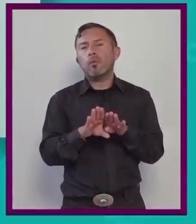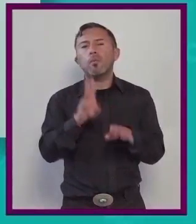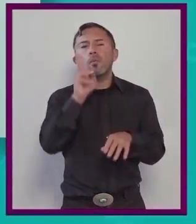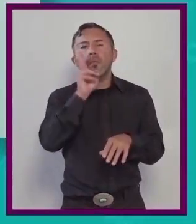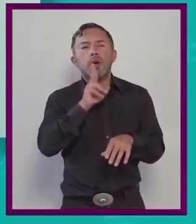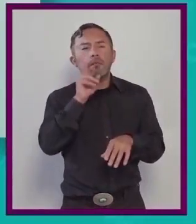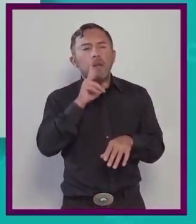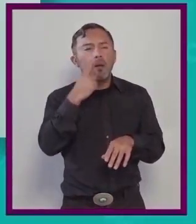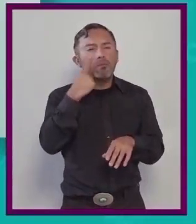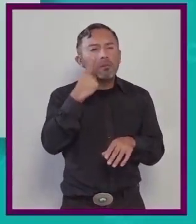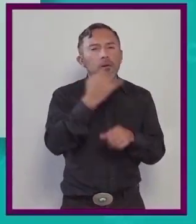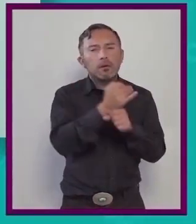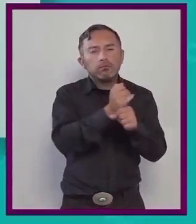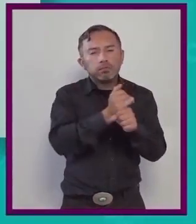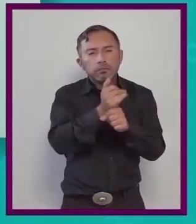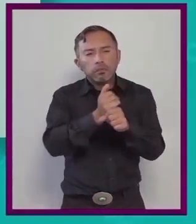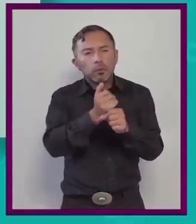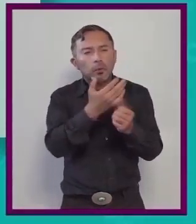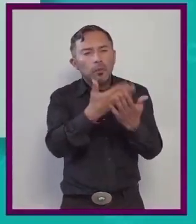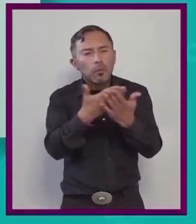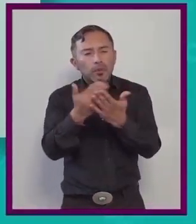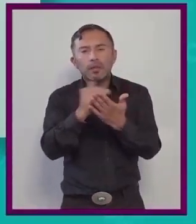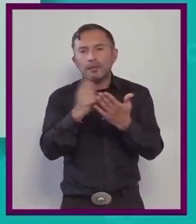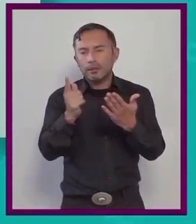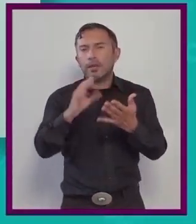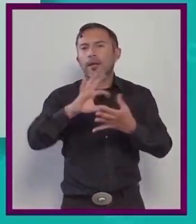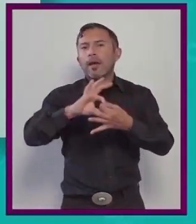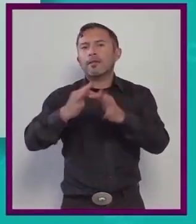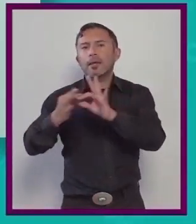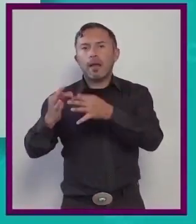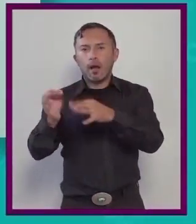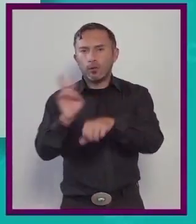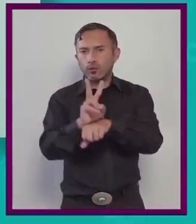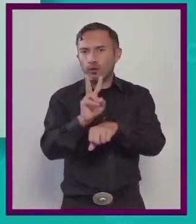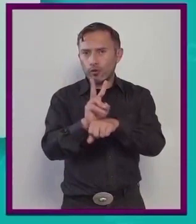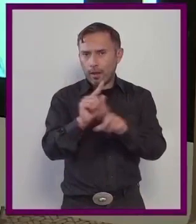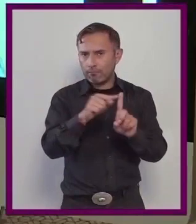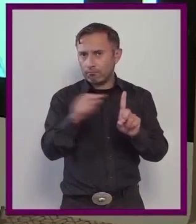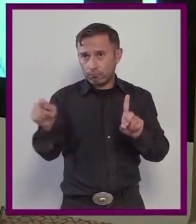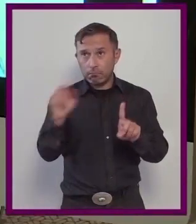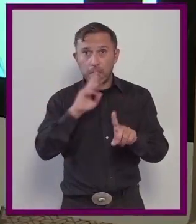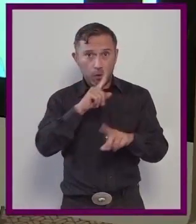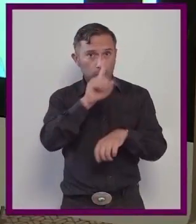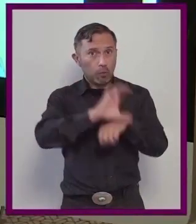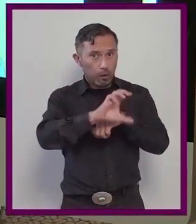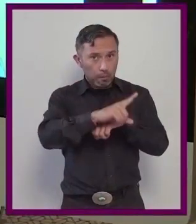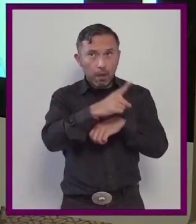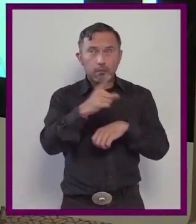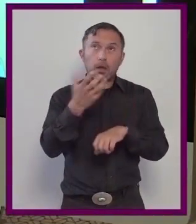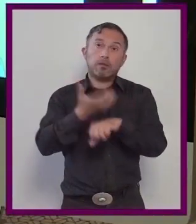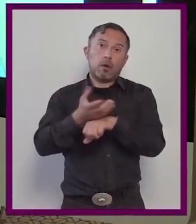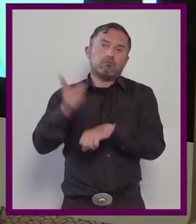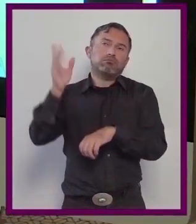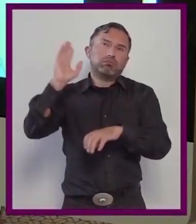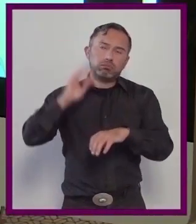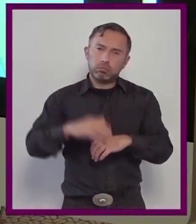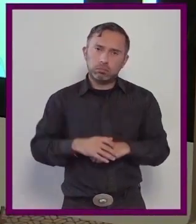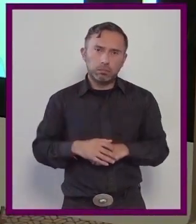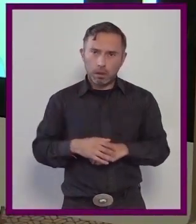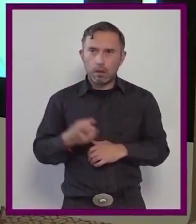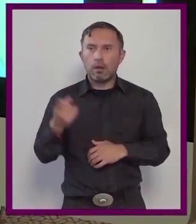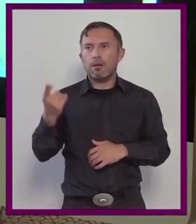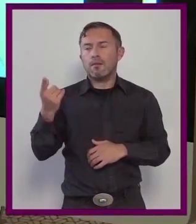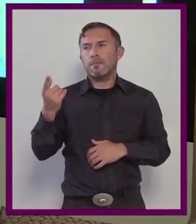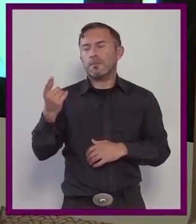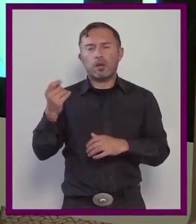recaban las pruebas, la forma de lo que se denomina cadena de custodia. Y bueno, ni se diga que Estados Unidos siempre